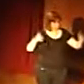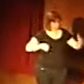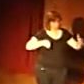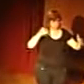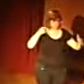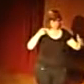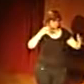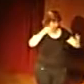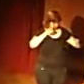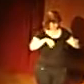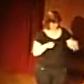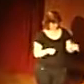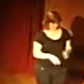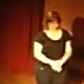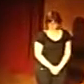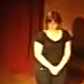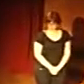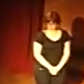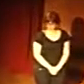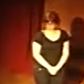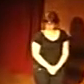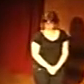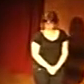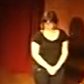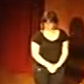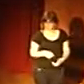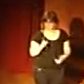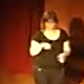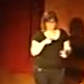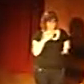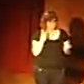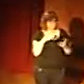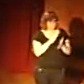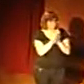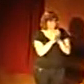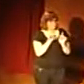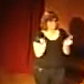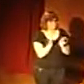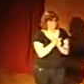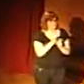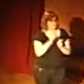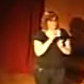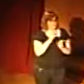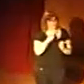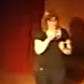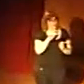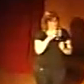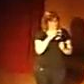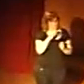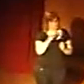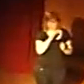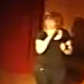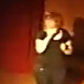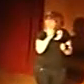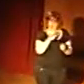el propio espíritu de Pérez villamil vamos a hablar muy brevemente de Eugenio Lucas velazquez Por qué Porque Eugenio Lucas